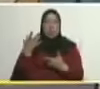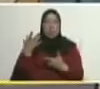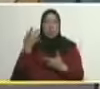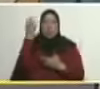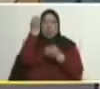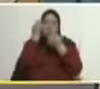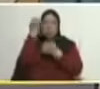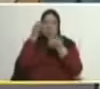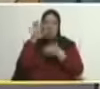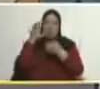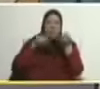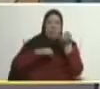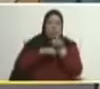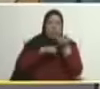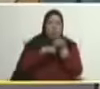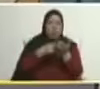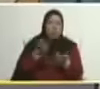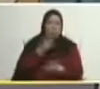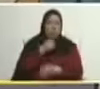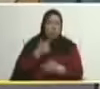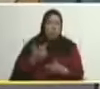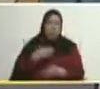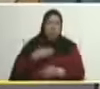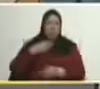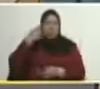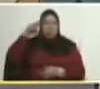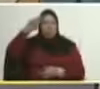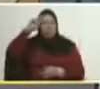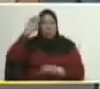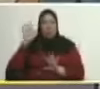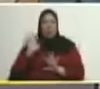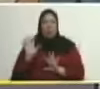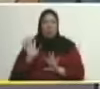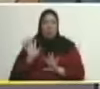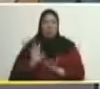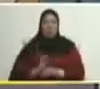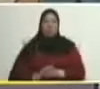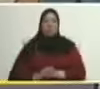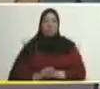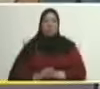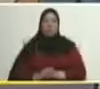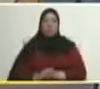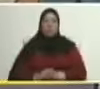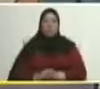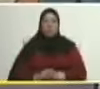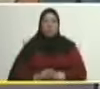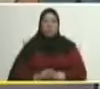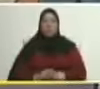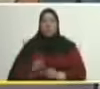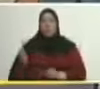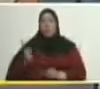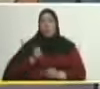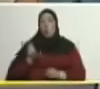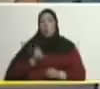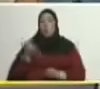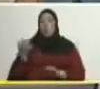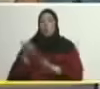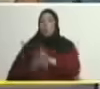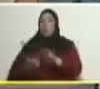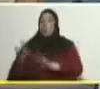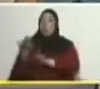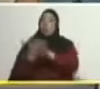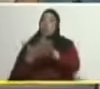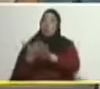de los países que apoyan el terrorismo. En Granada creemos que cualquier solución